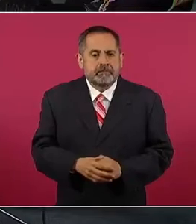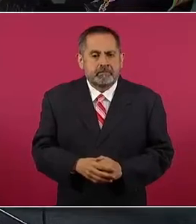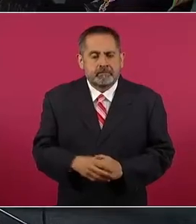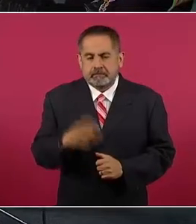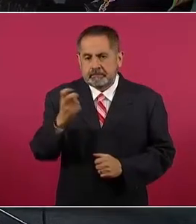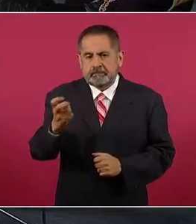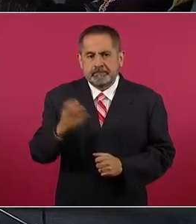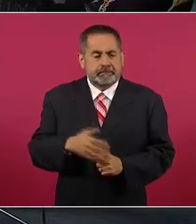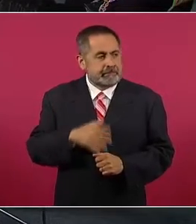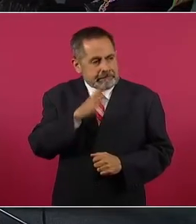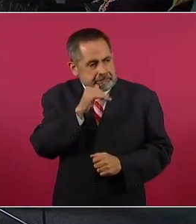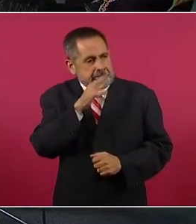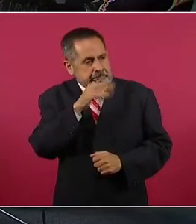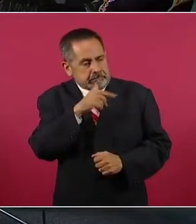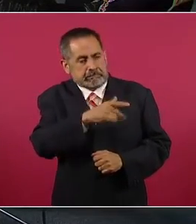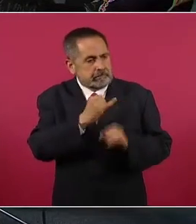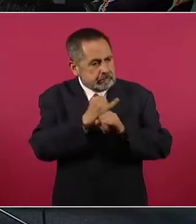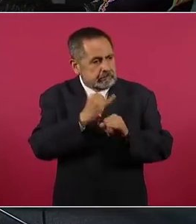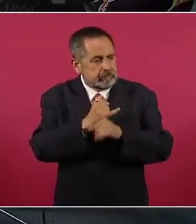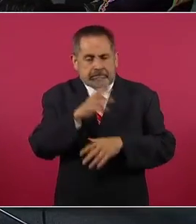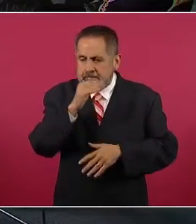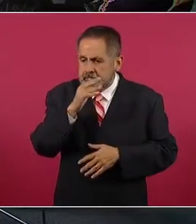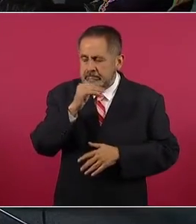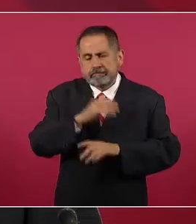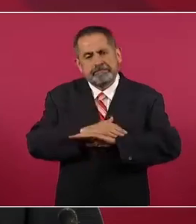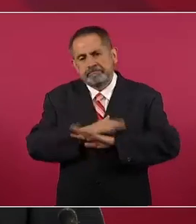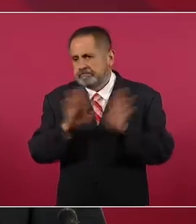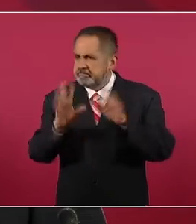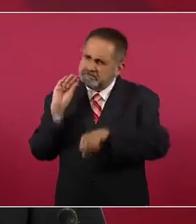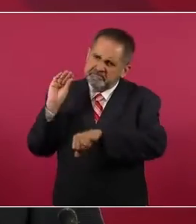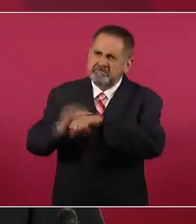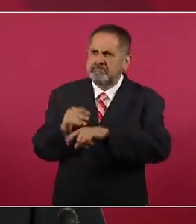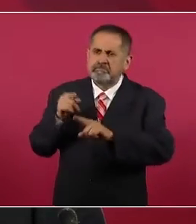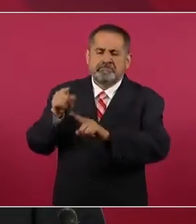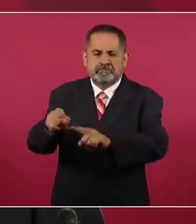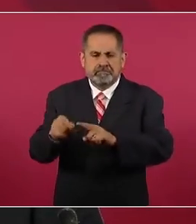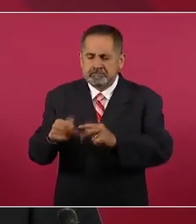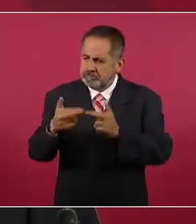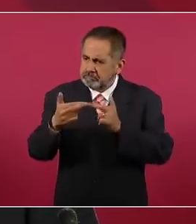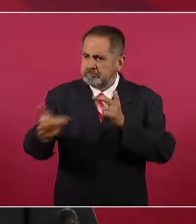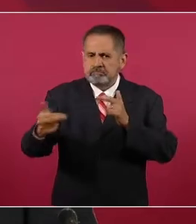Porque se nos ha dificultado, pero ya